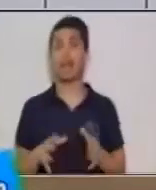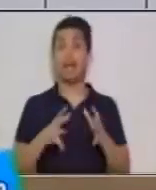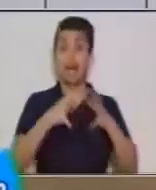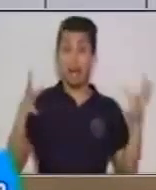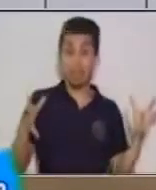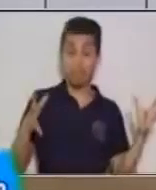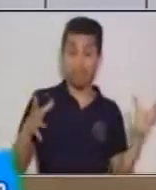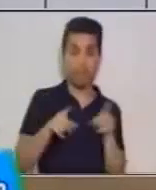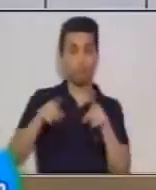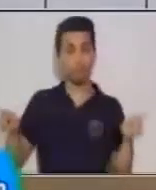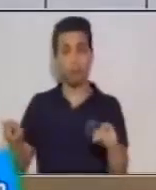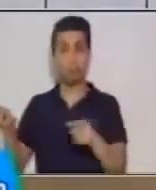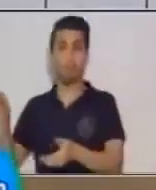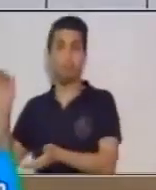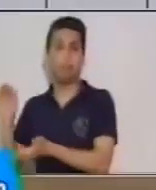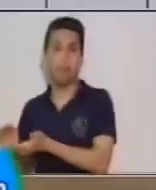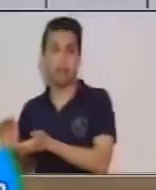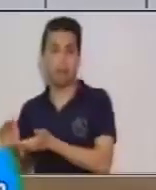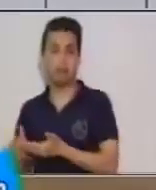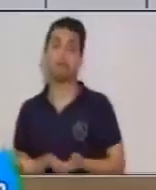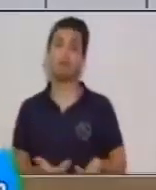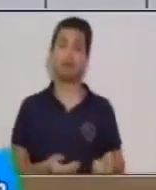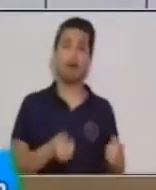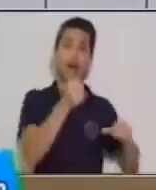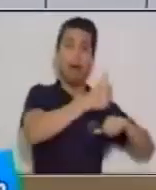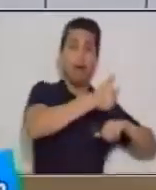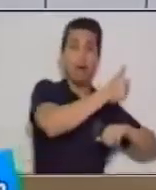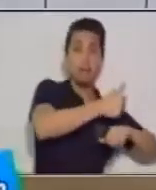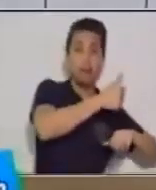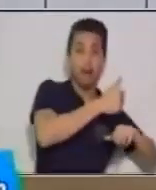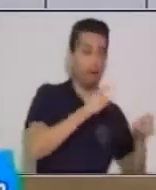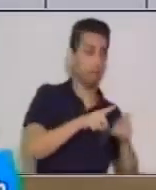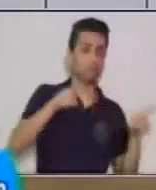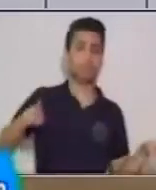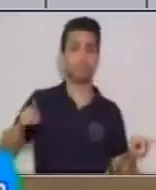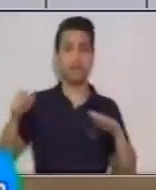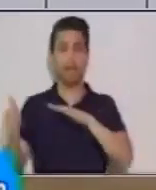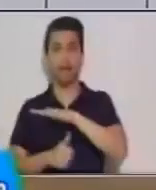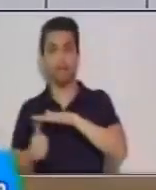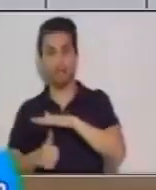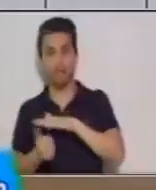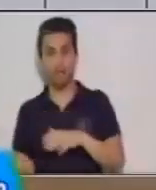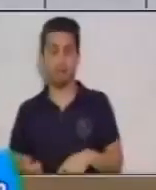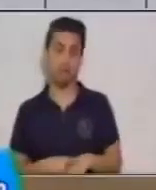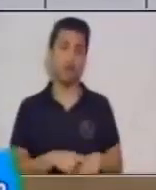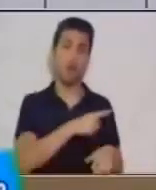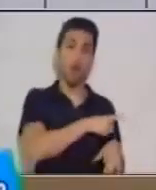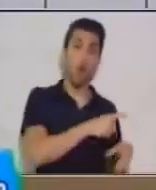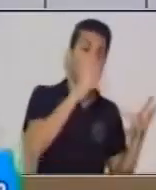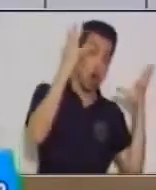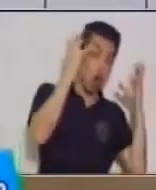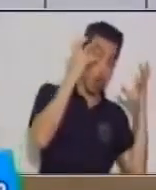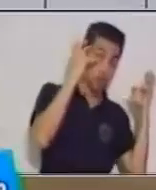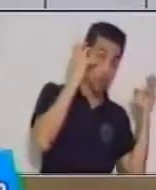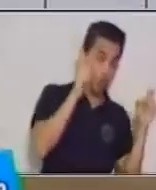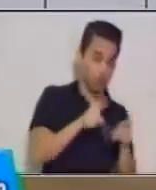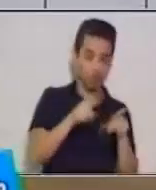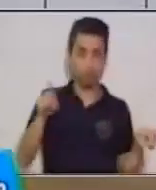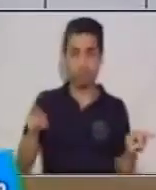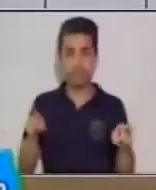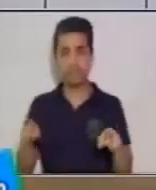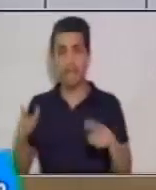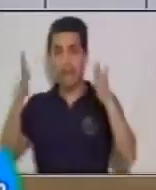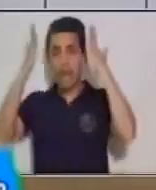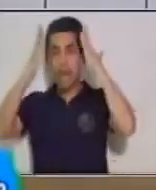pequeño. Arriba, abajo. Colocho, listo. Bien, si te